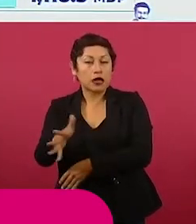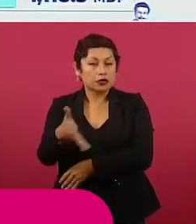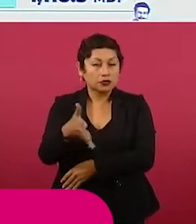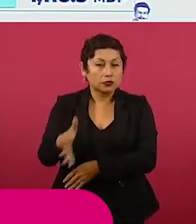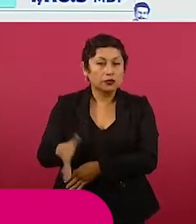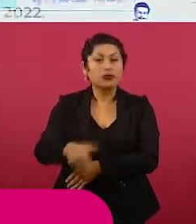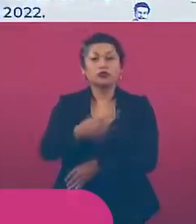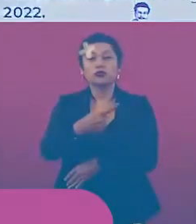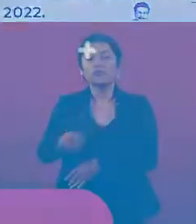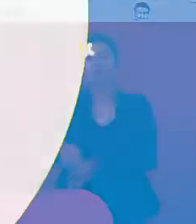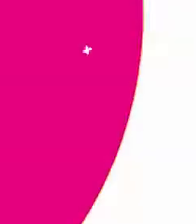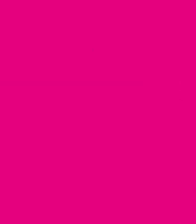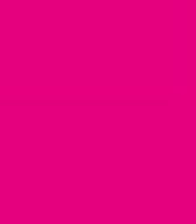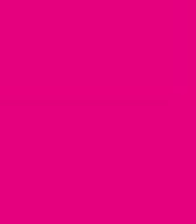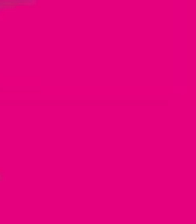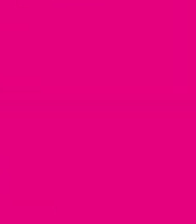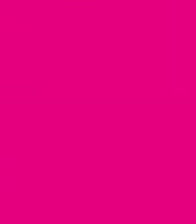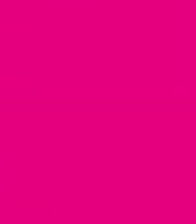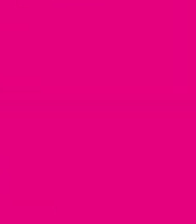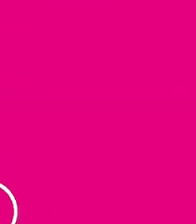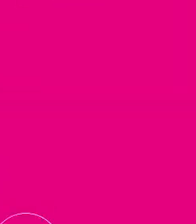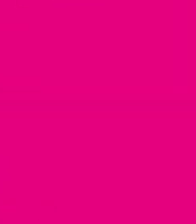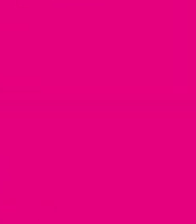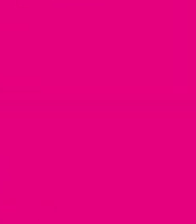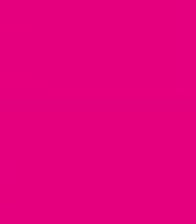kilómetros adelante por favor